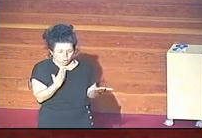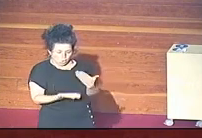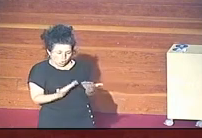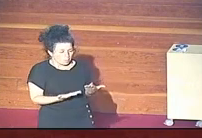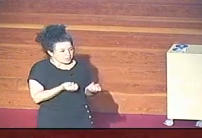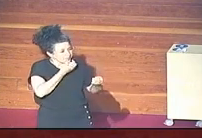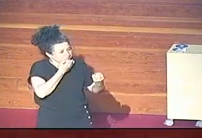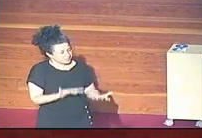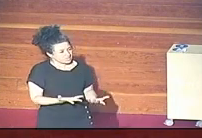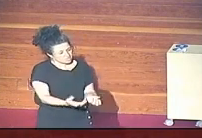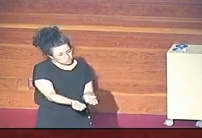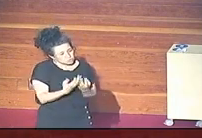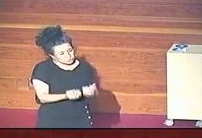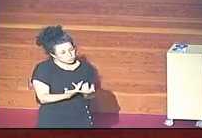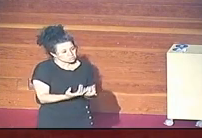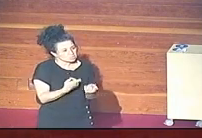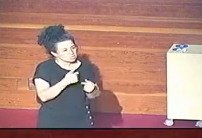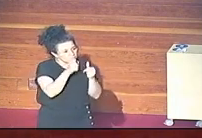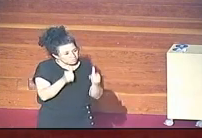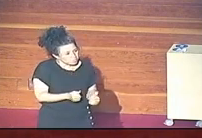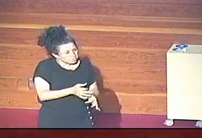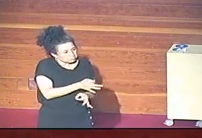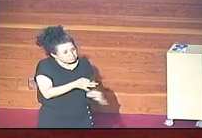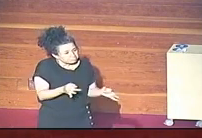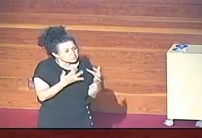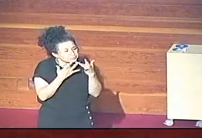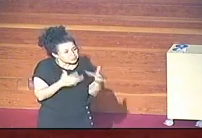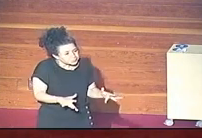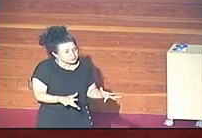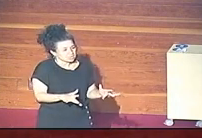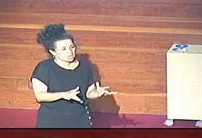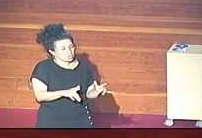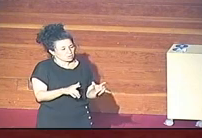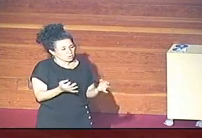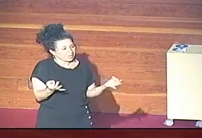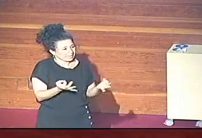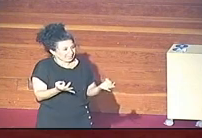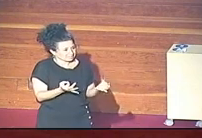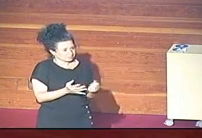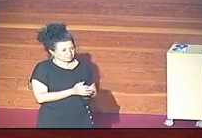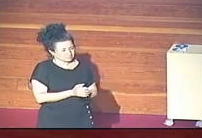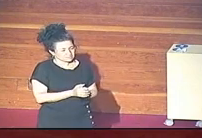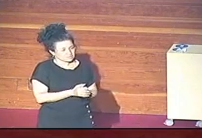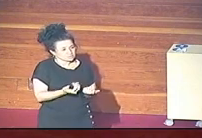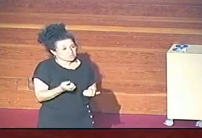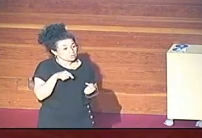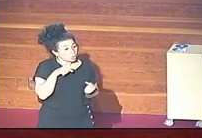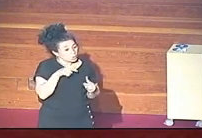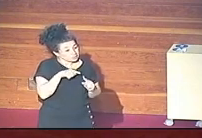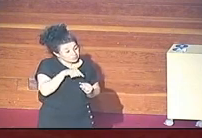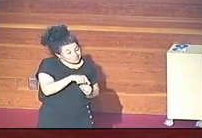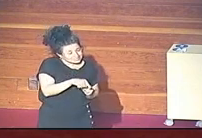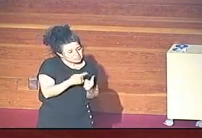forma rigurosa lo que ha sucedido bueno pues yo creo que para eso se necesitan peritos especializados